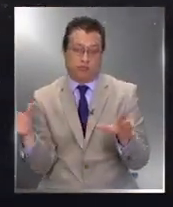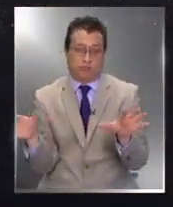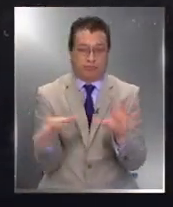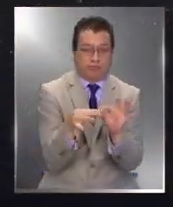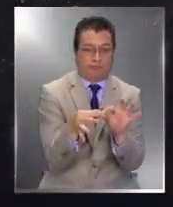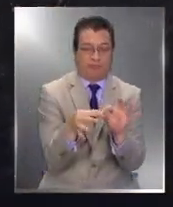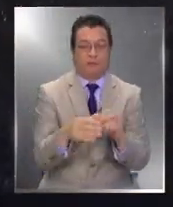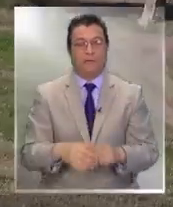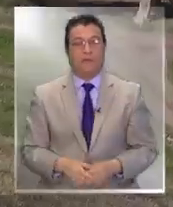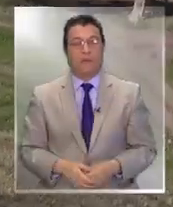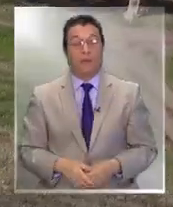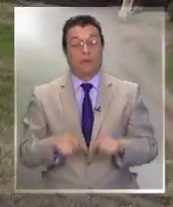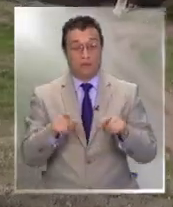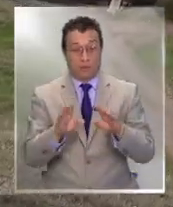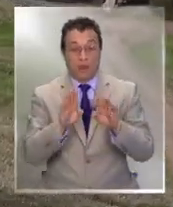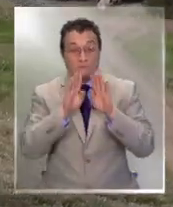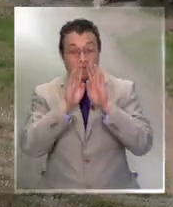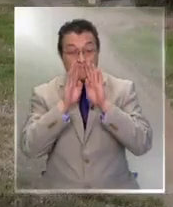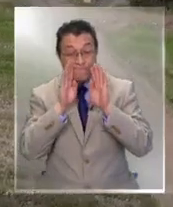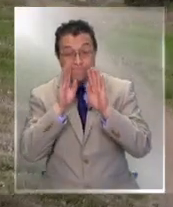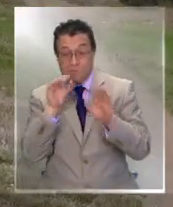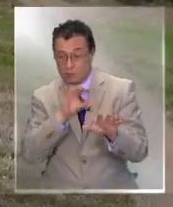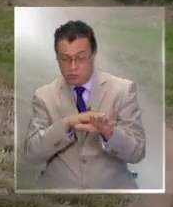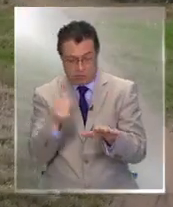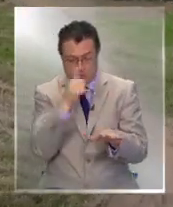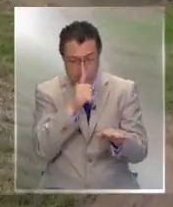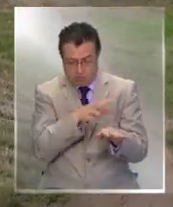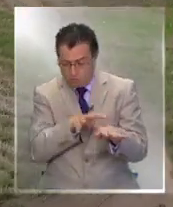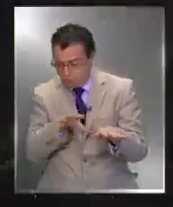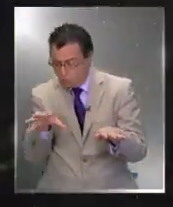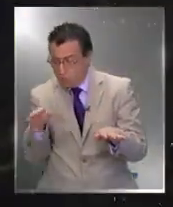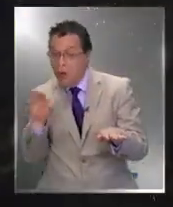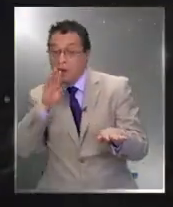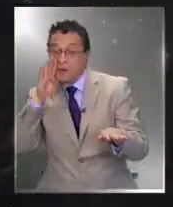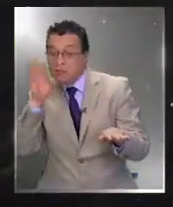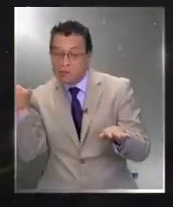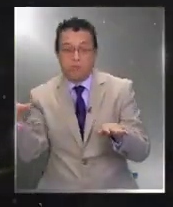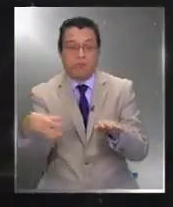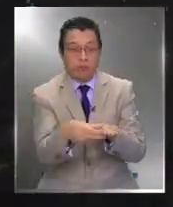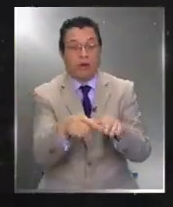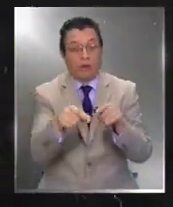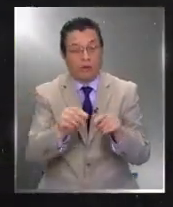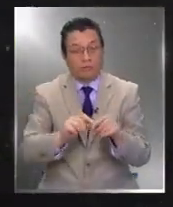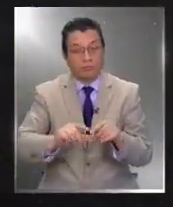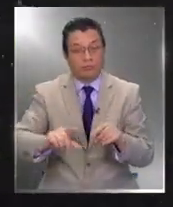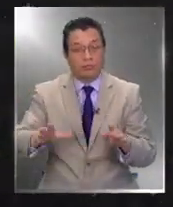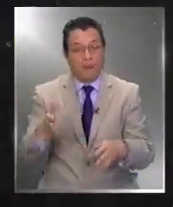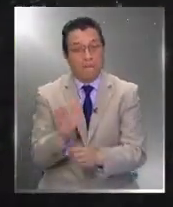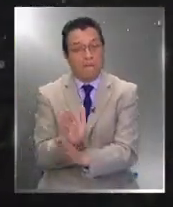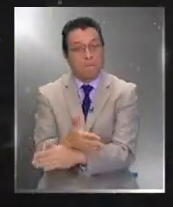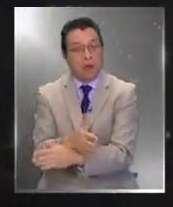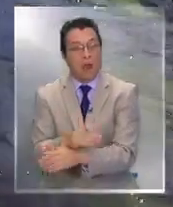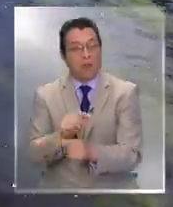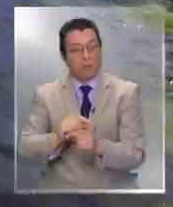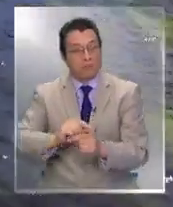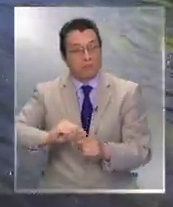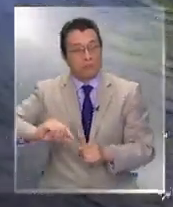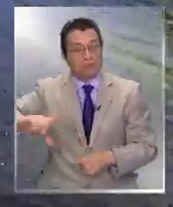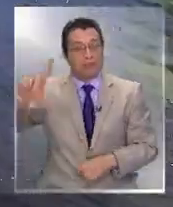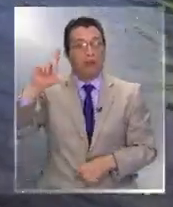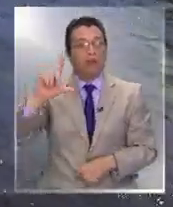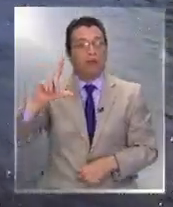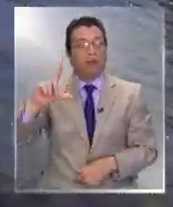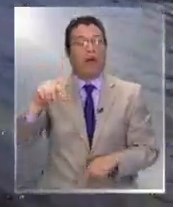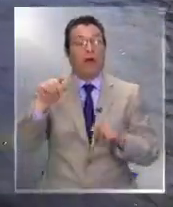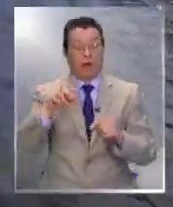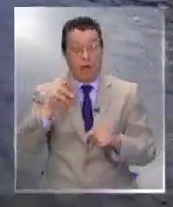Devolver el agua libre de contaminación al río toma vital importancia para que pequeñas especies puedan resurgir en torno al Mapocho.